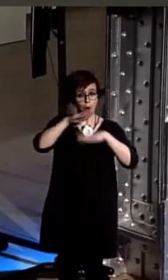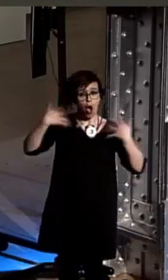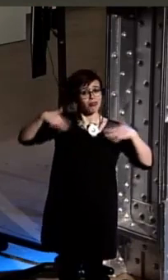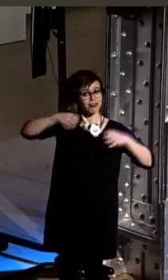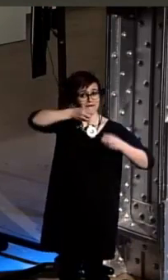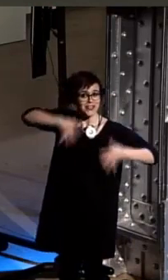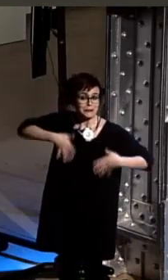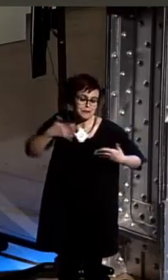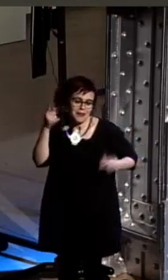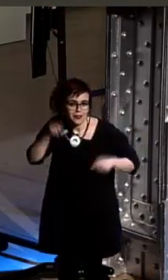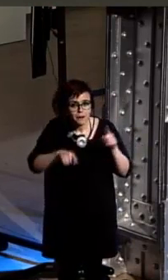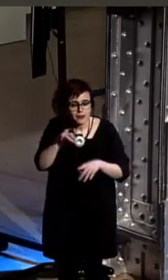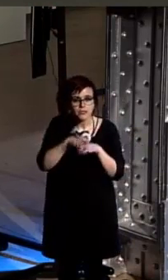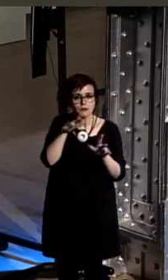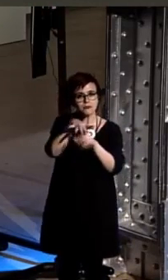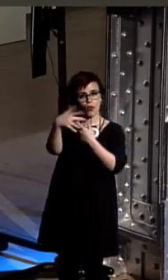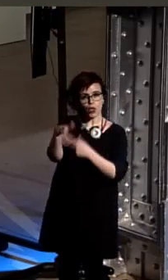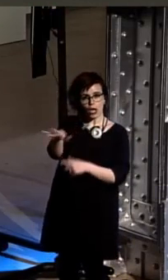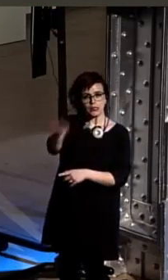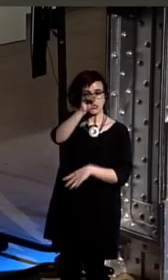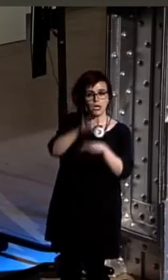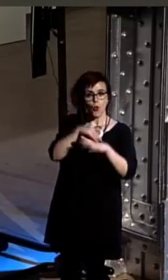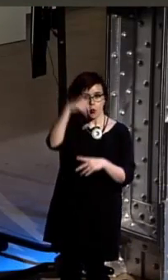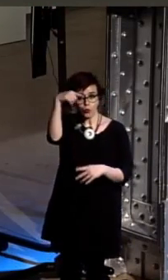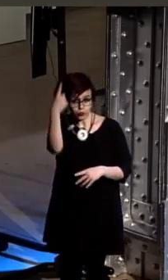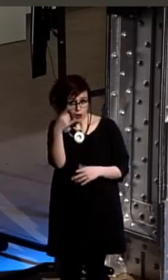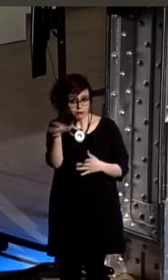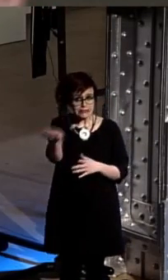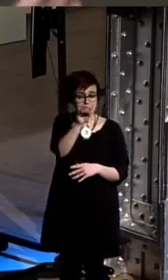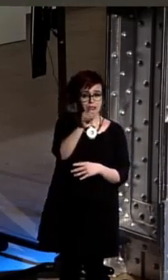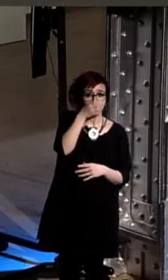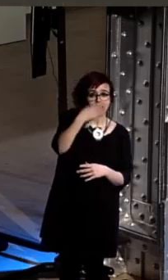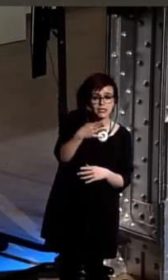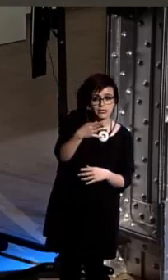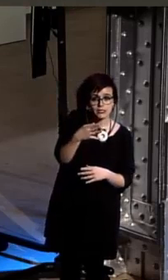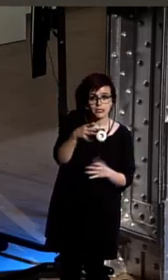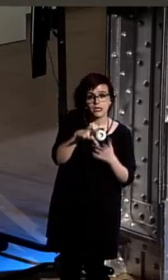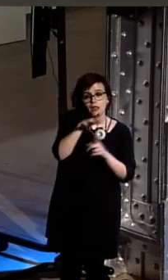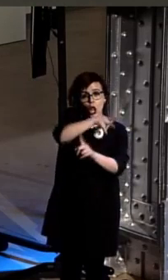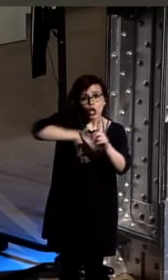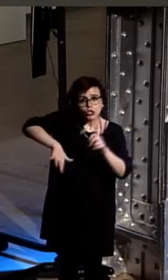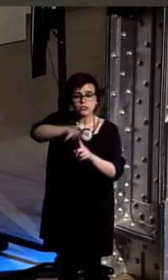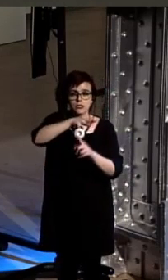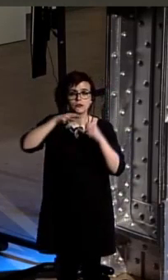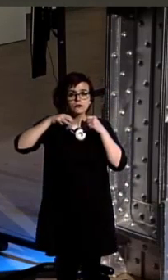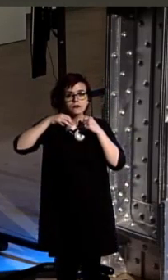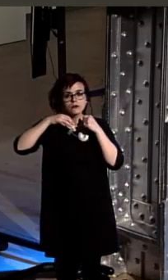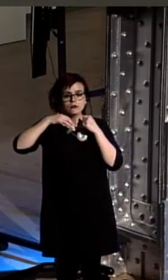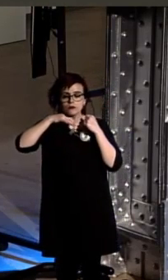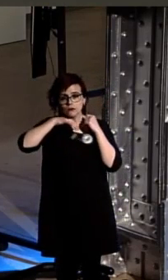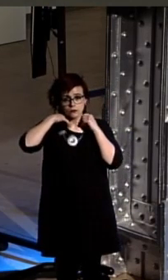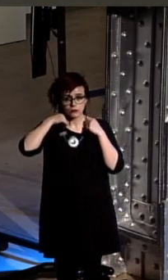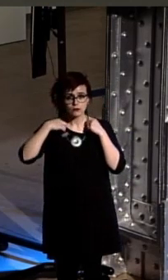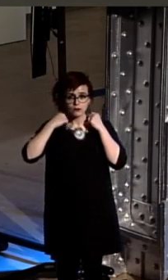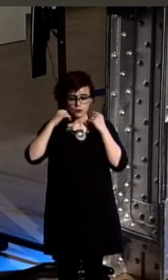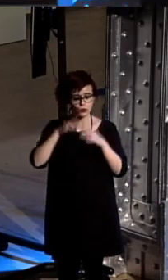¿no? Entonces el poder entender esas diferencias culturales y toda la información de contexto es un gran reto.